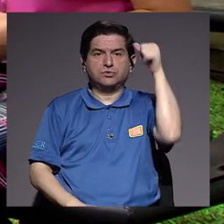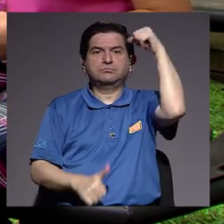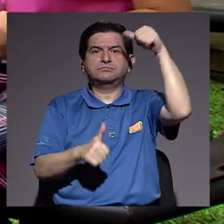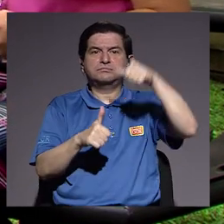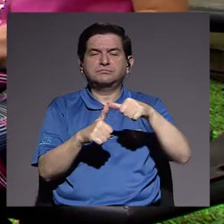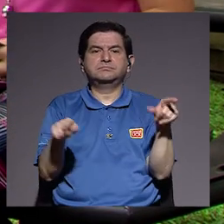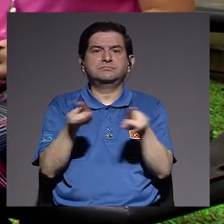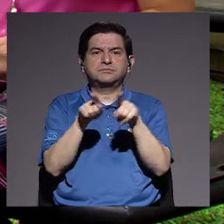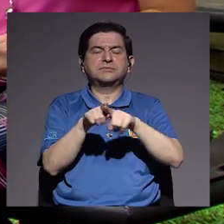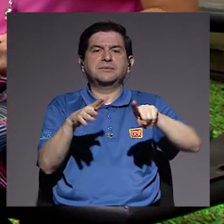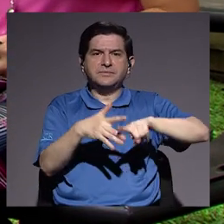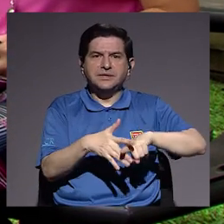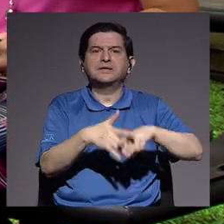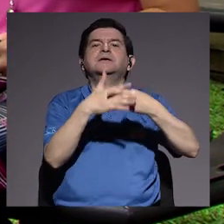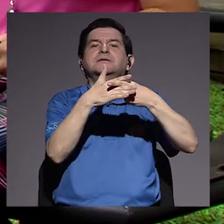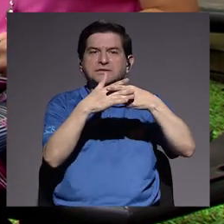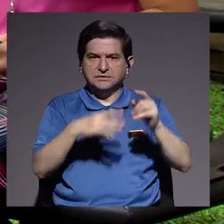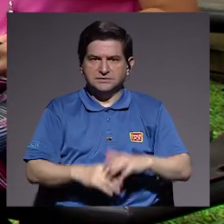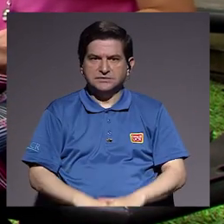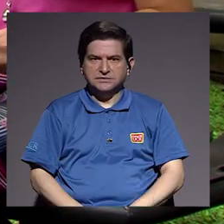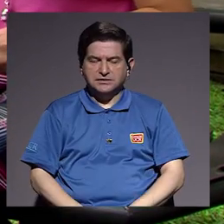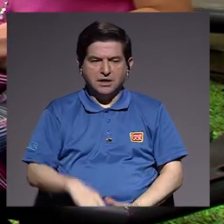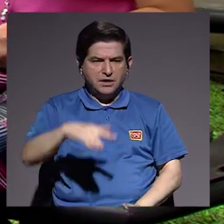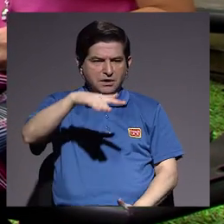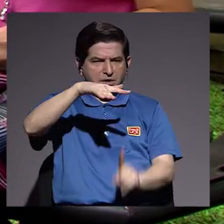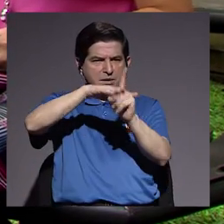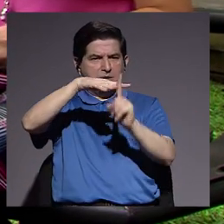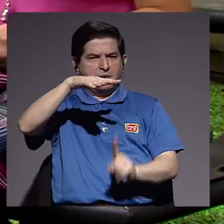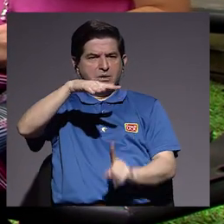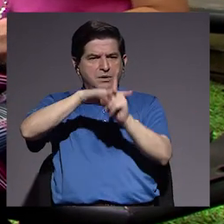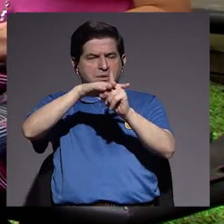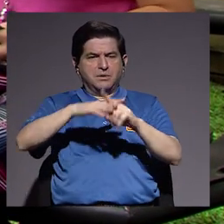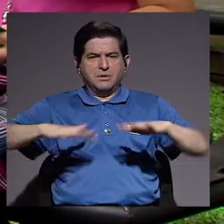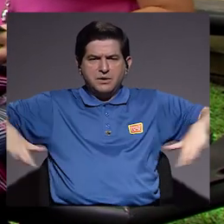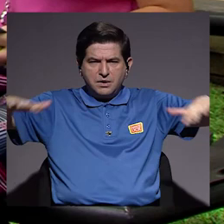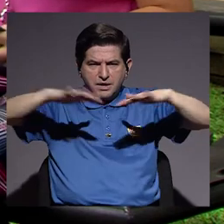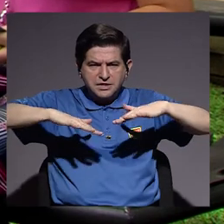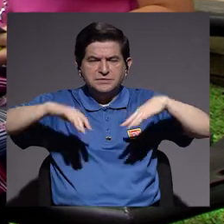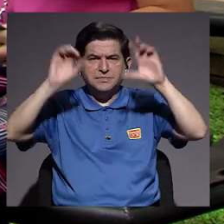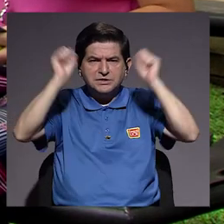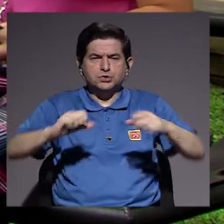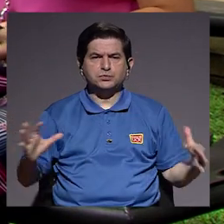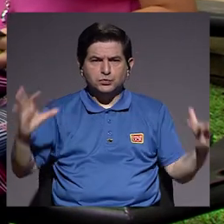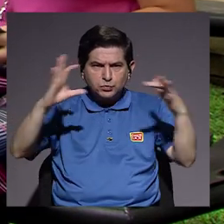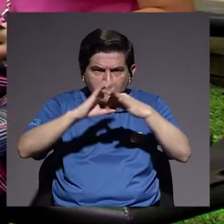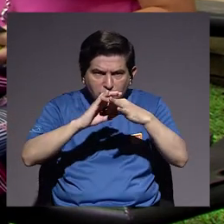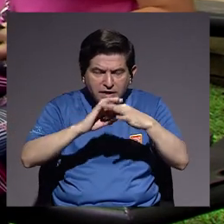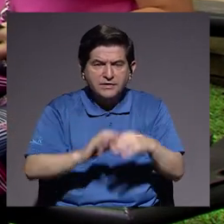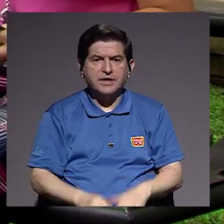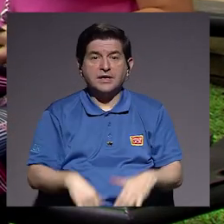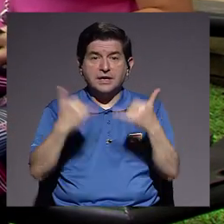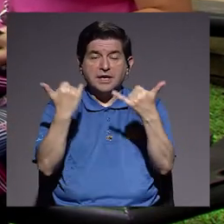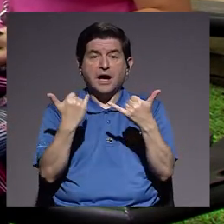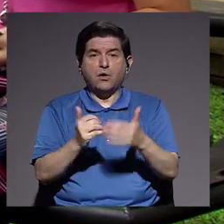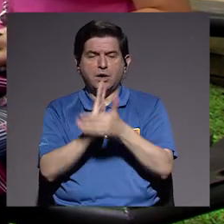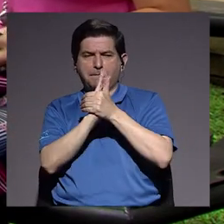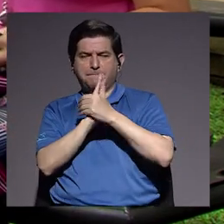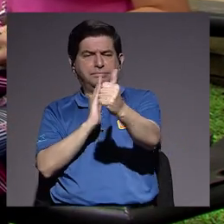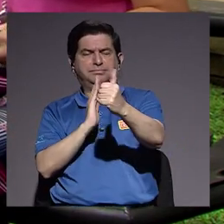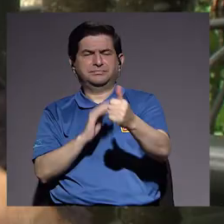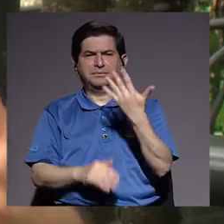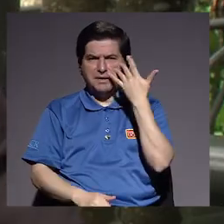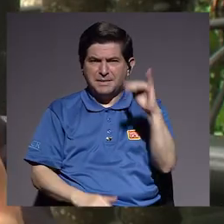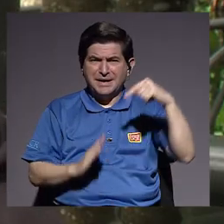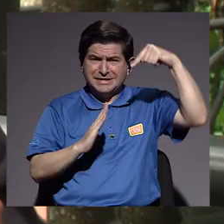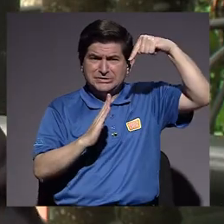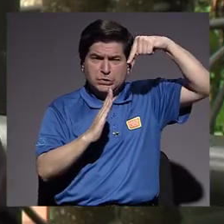empieza justamente a emerger como escenarios posibles que se están encadenando y que se están potenciando, ¿verdad? Y que parece más bien que se profundizan y que